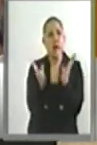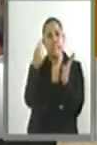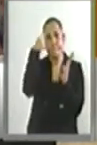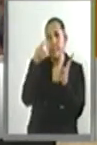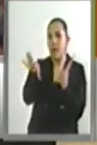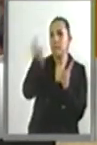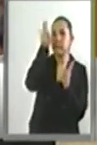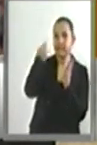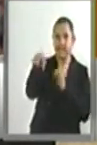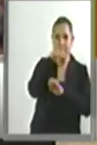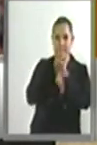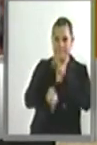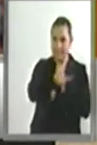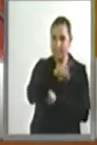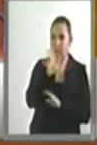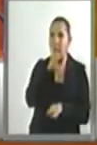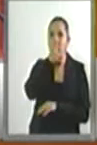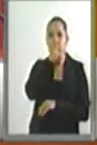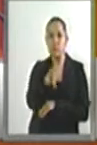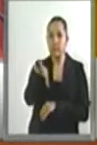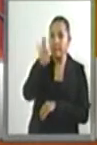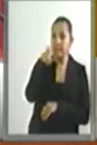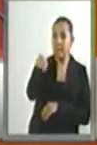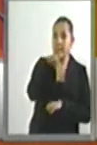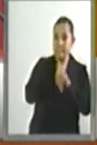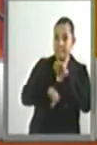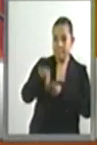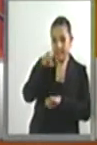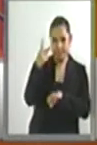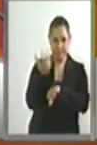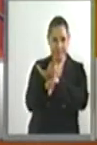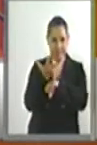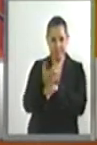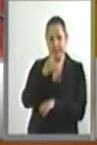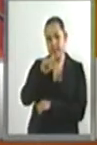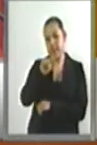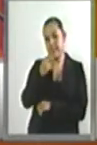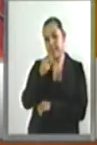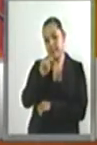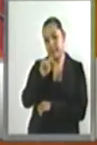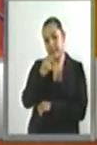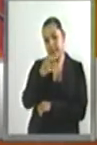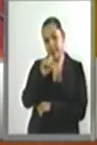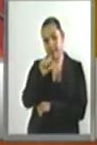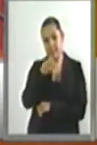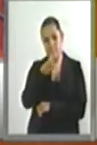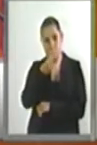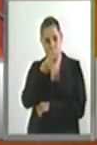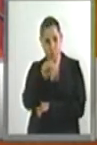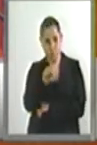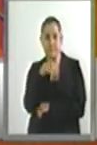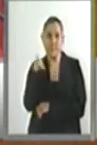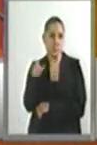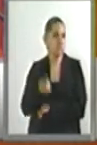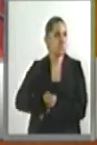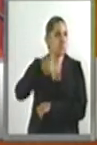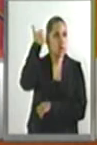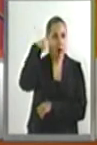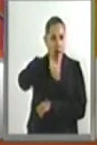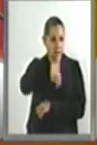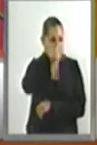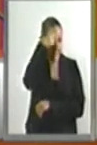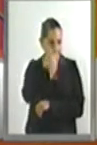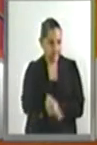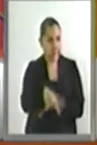empresa estadounidense Tesoro, por primera vez en nuestro país, el uso de la